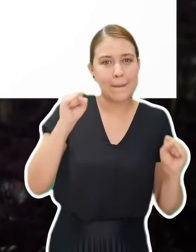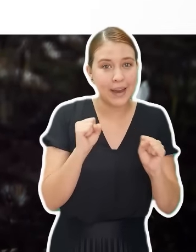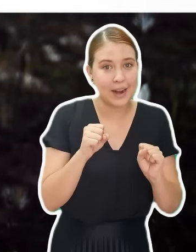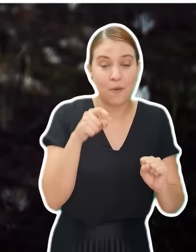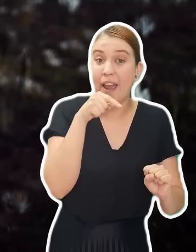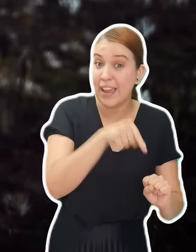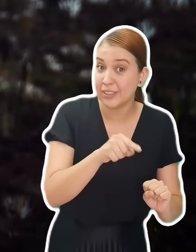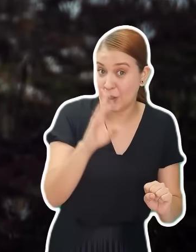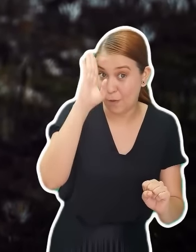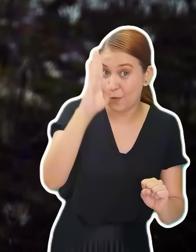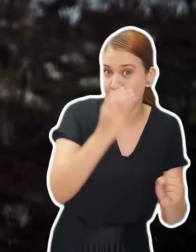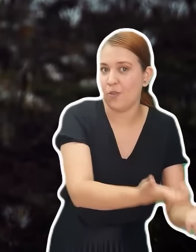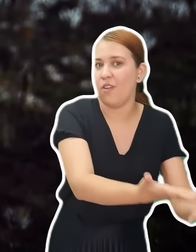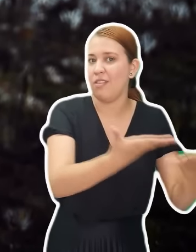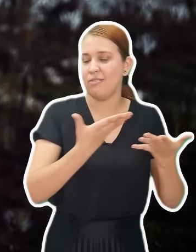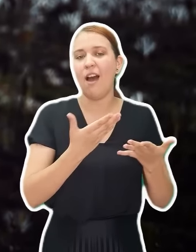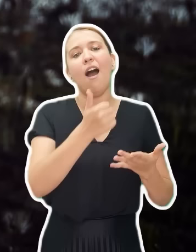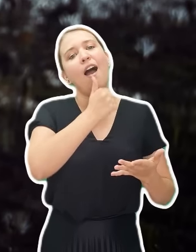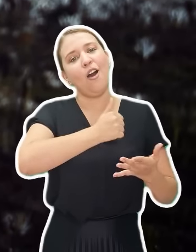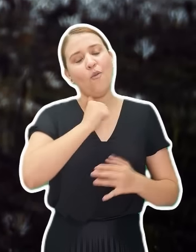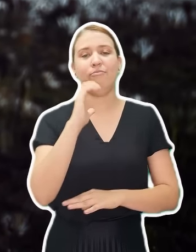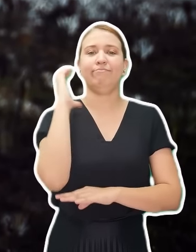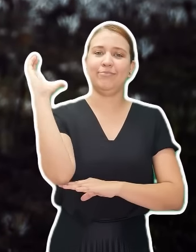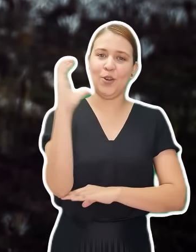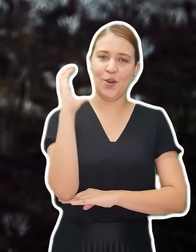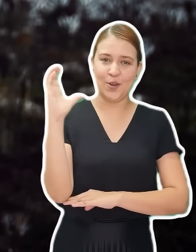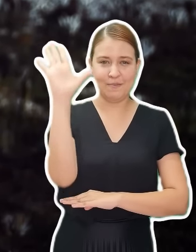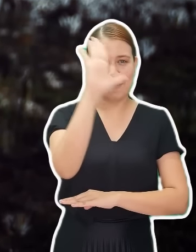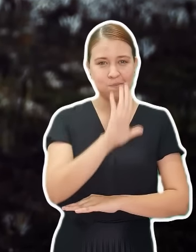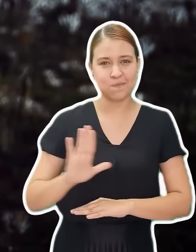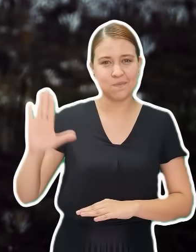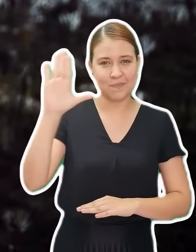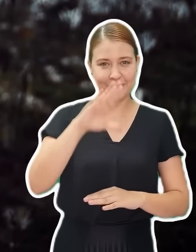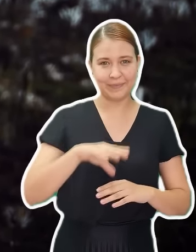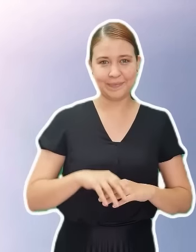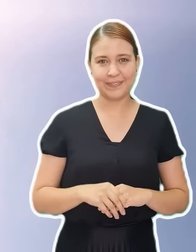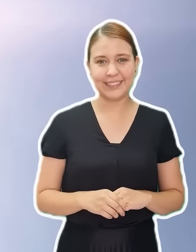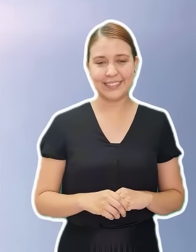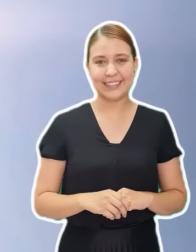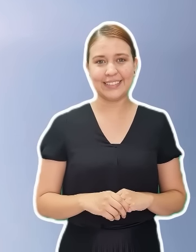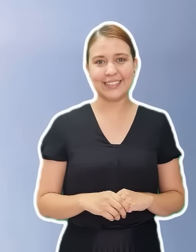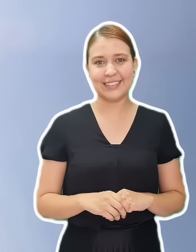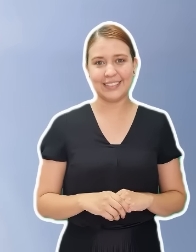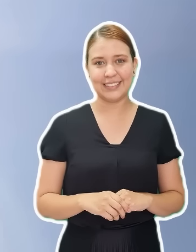porque son los que nos van a garantizar el agua en todo el territorio colombiano.